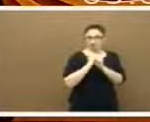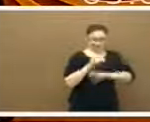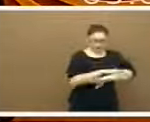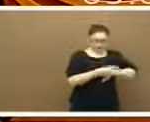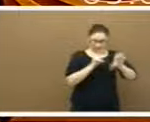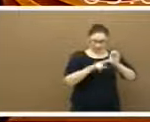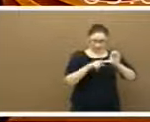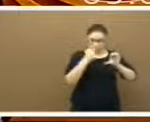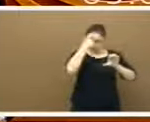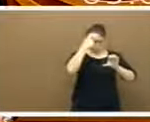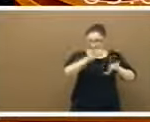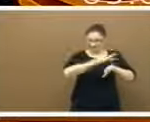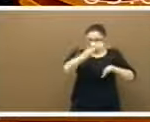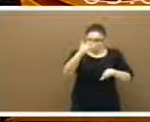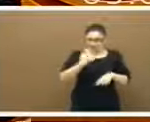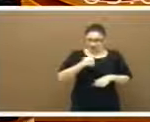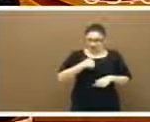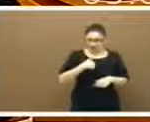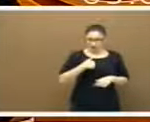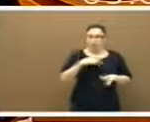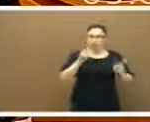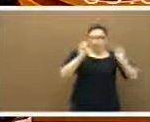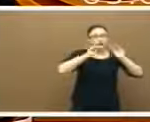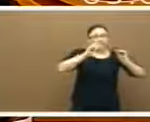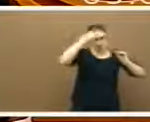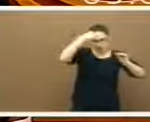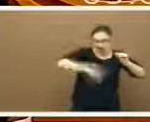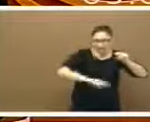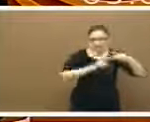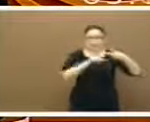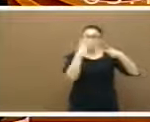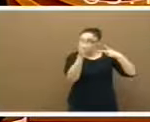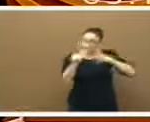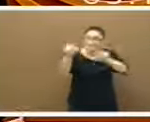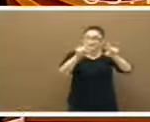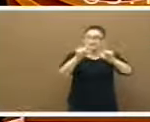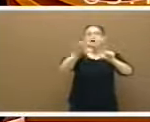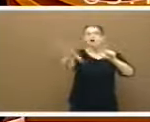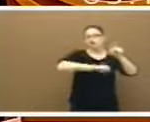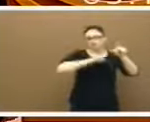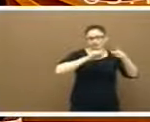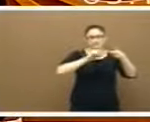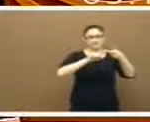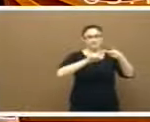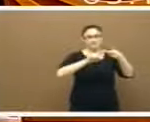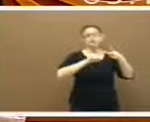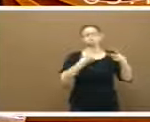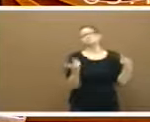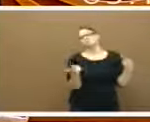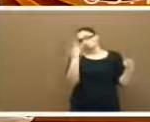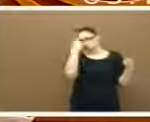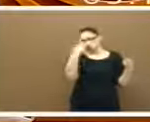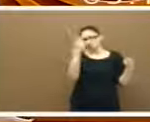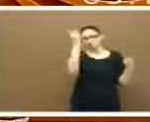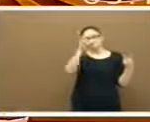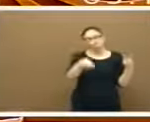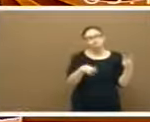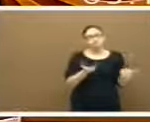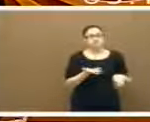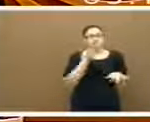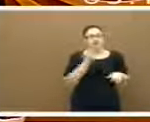sensible con la formación, así como también con la adquisición de materiales y, por supuesto, también todo aquello que sea proporcionar